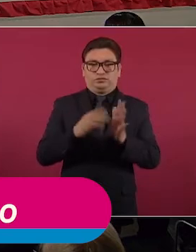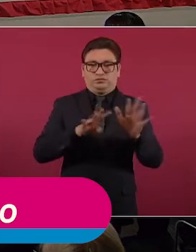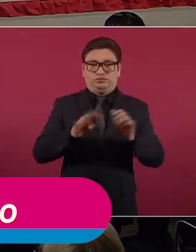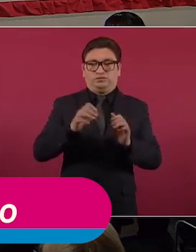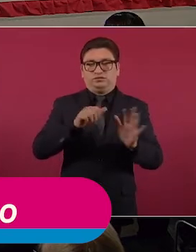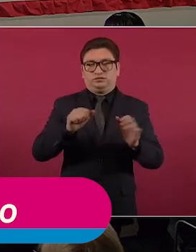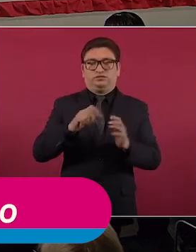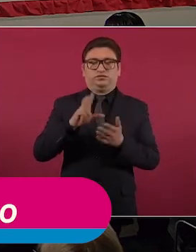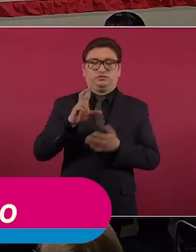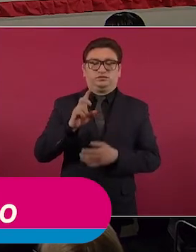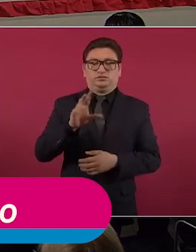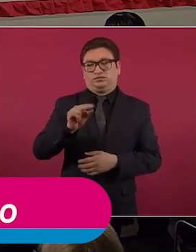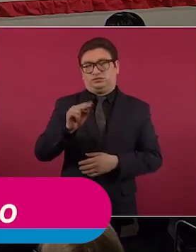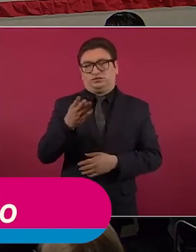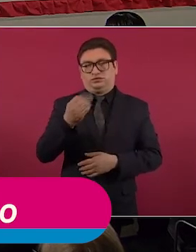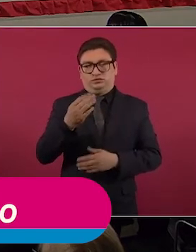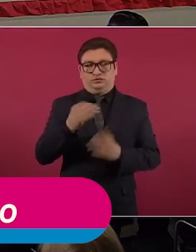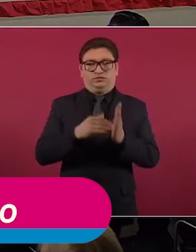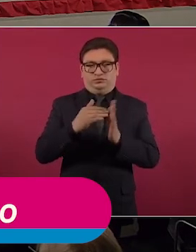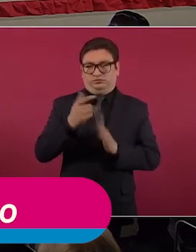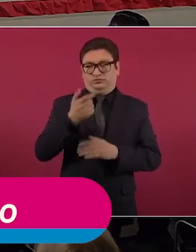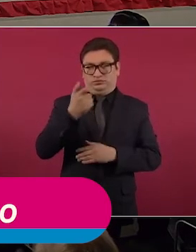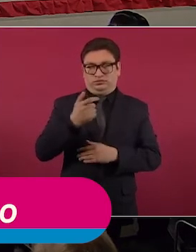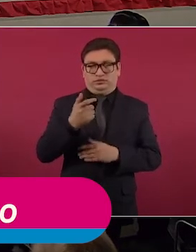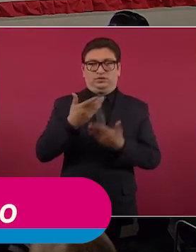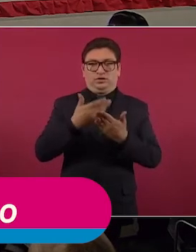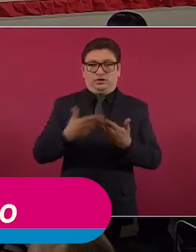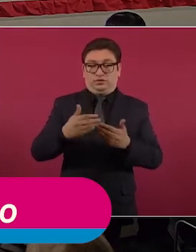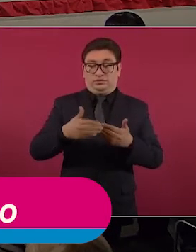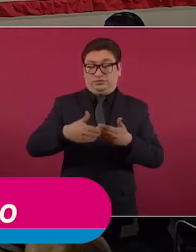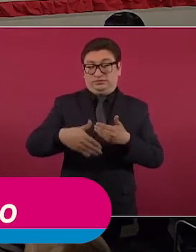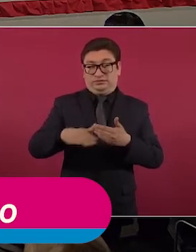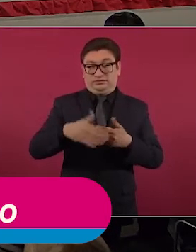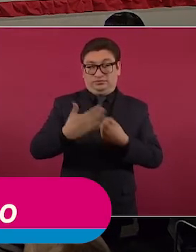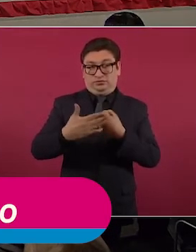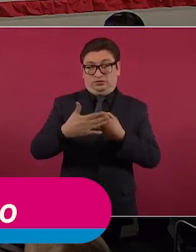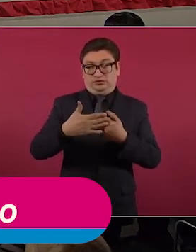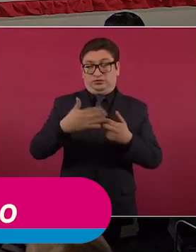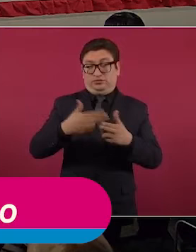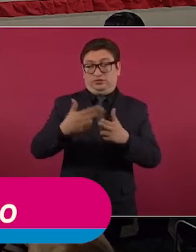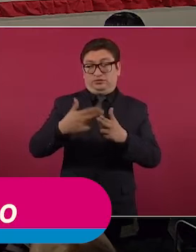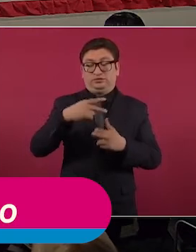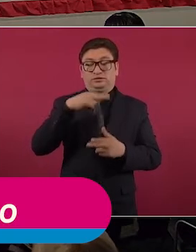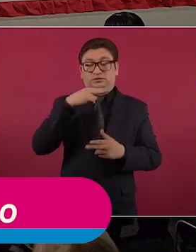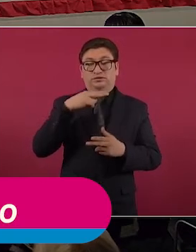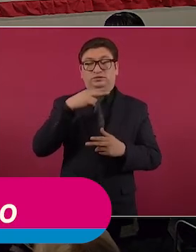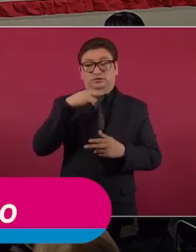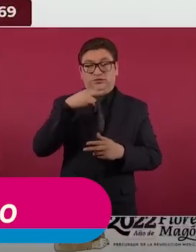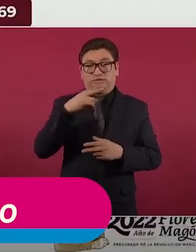949.689 millones de pesos, con la proyección que tenemos al cierre de diciembre de este año de